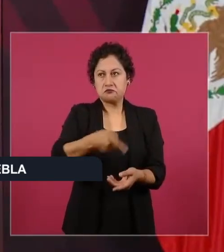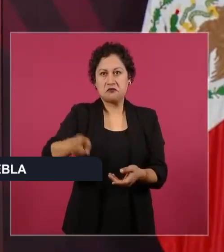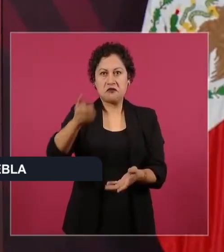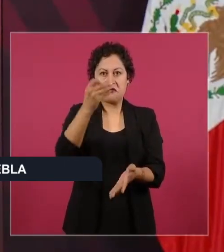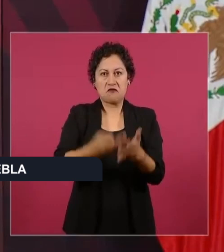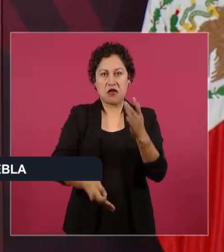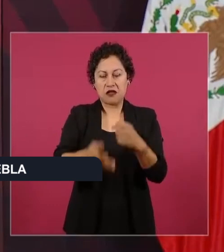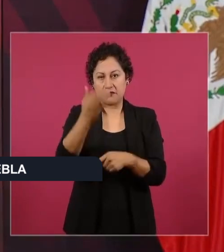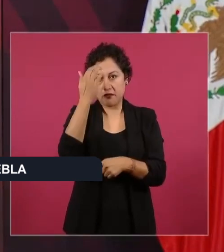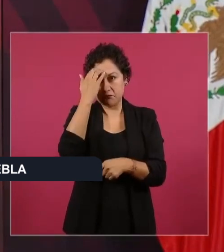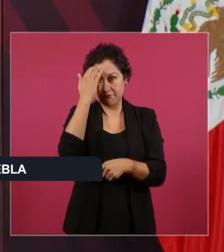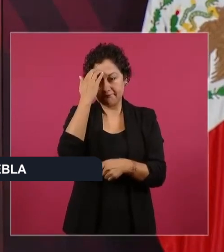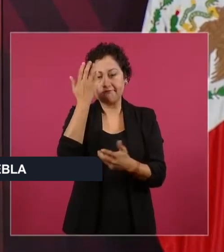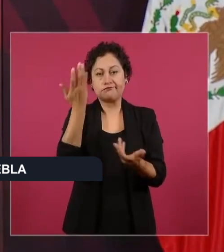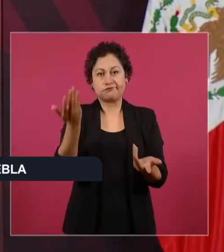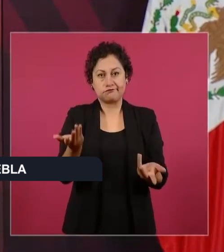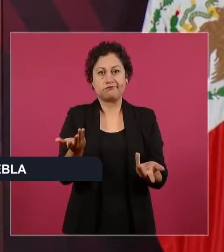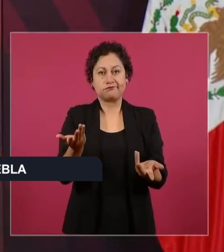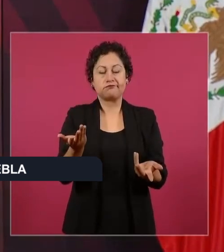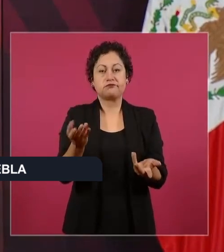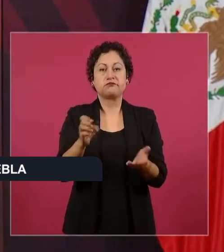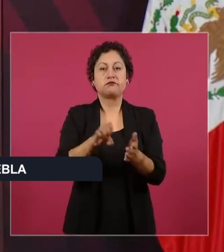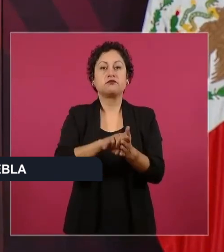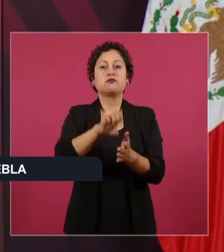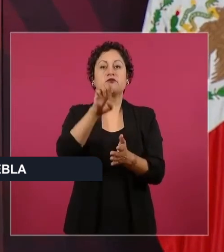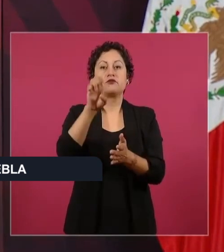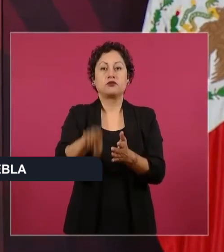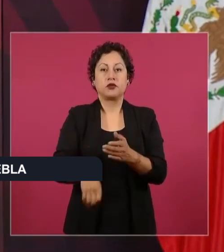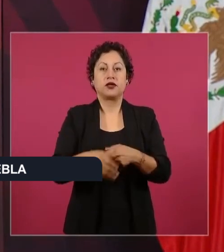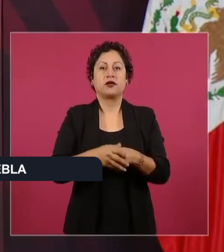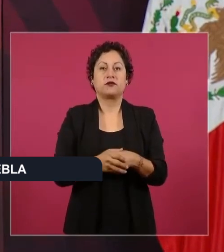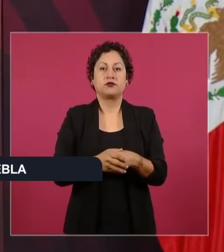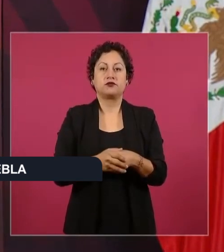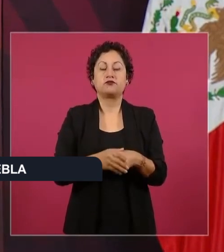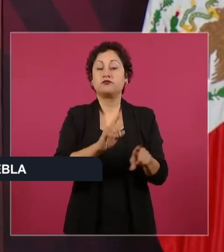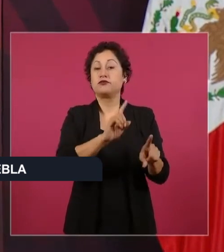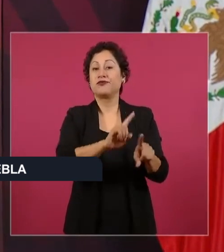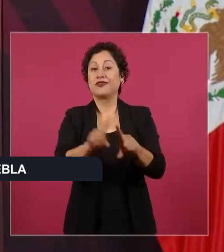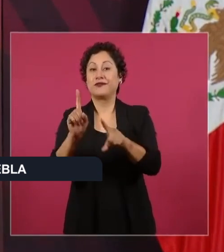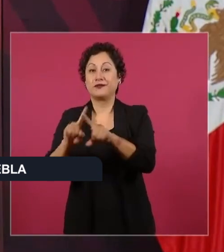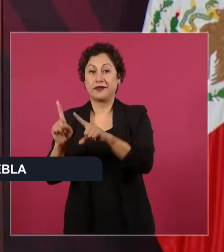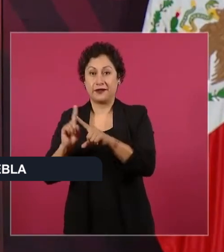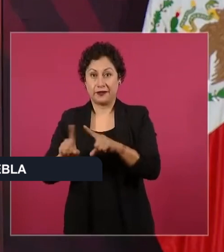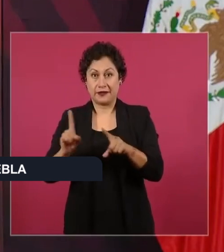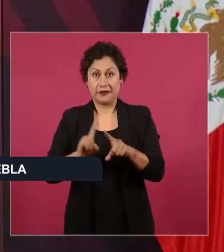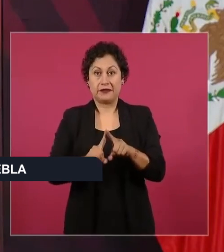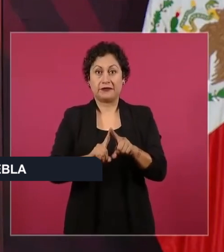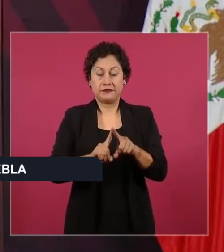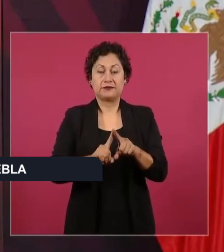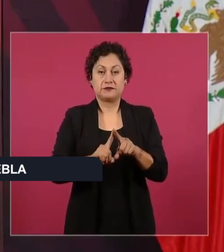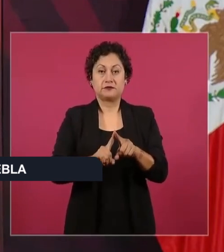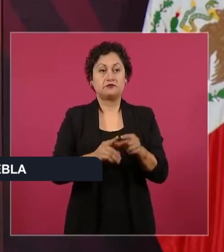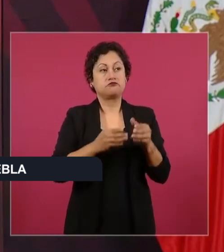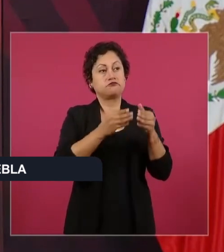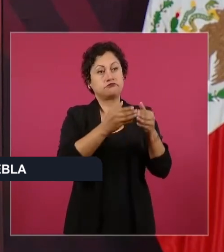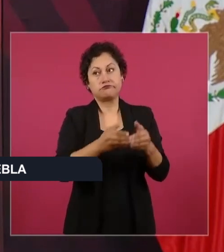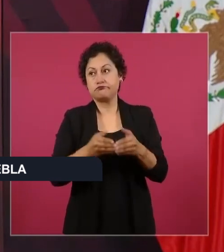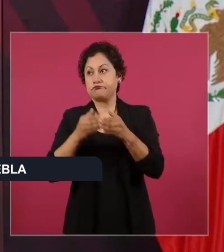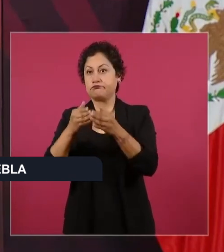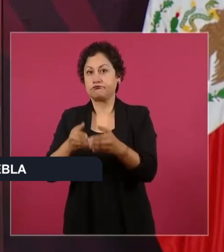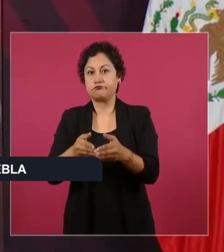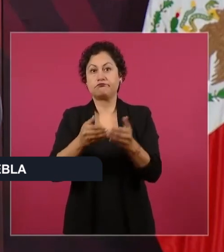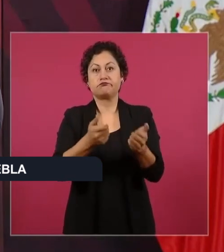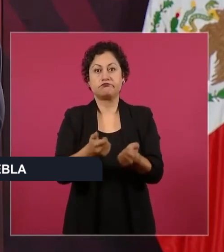y garantizará que los ejidatarios reciban una compensación justa sin embargo amlo también advirtió sobre la presión ejercida por